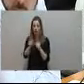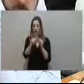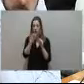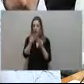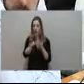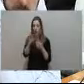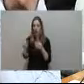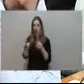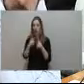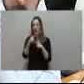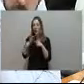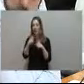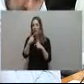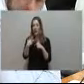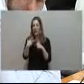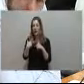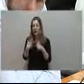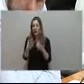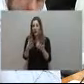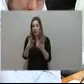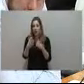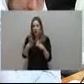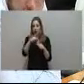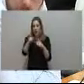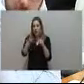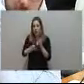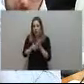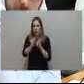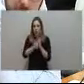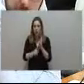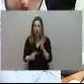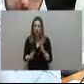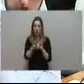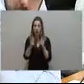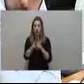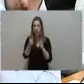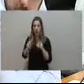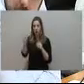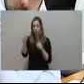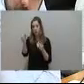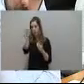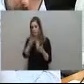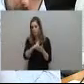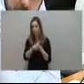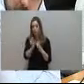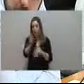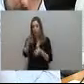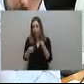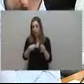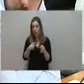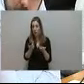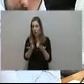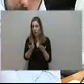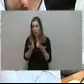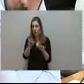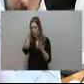nueva directiva zanja definitivamente las disquisiciones sobre la legalidad de las cláusulas sociales. Cualquier oposición técnica o jurídica carece ya de sentido